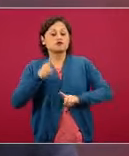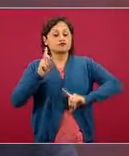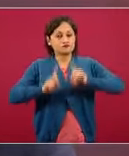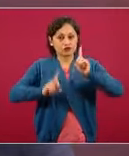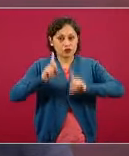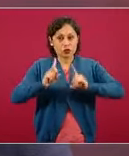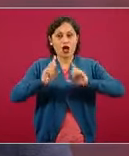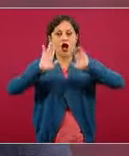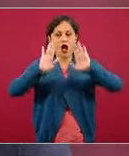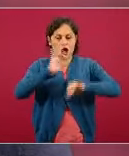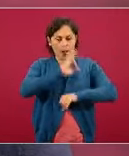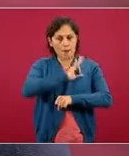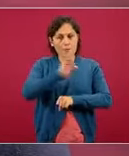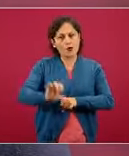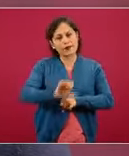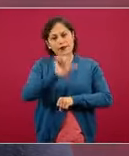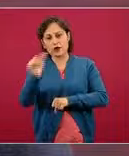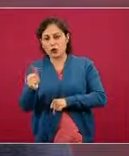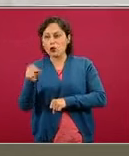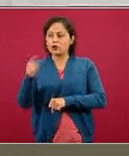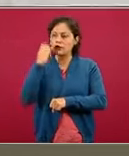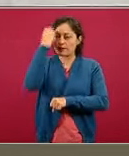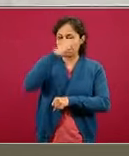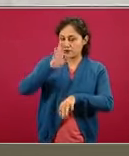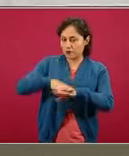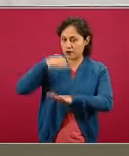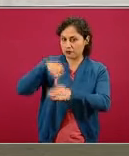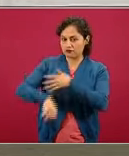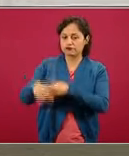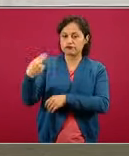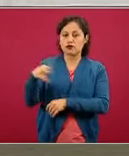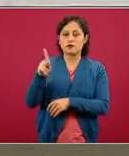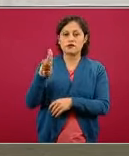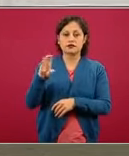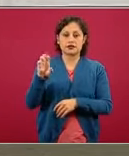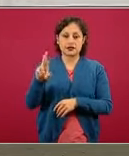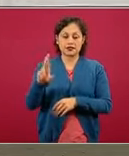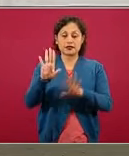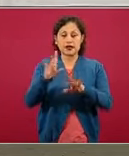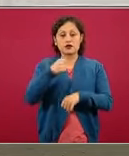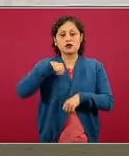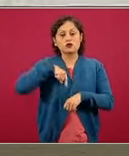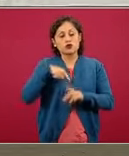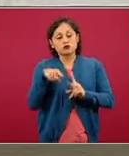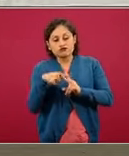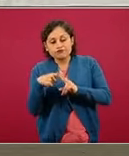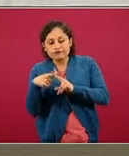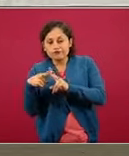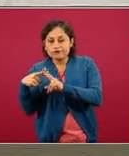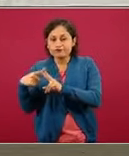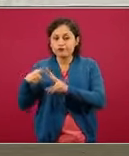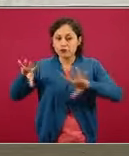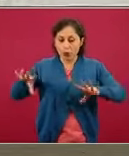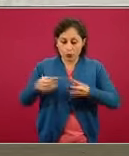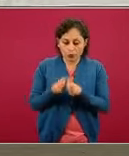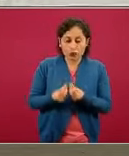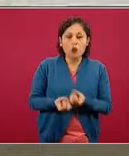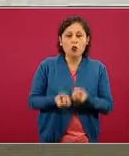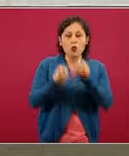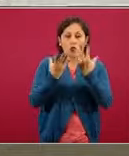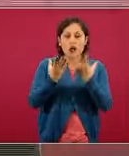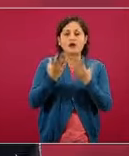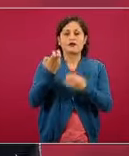pedir la prueba de PCR. Las estimaciones las vamos a estar realizando precisamente en la medida con